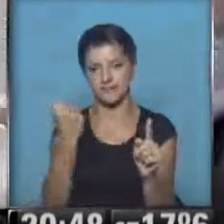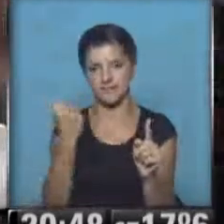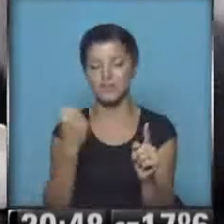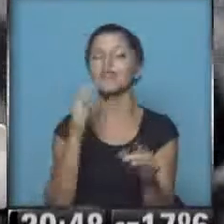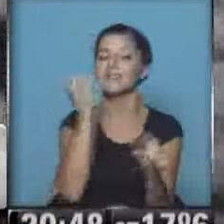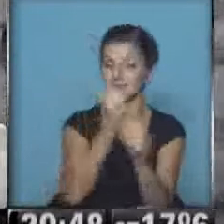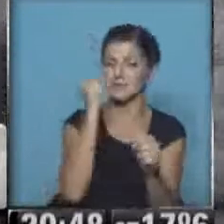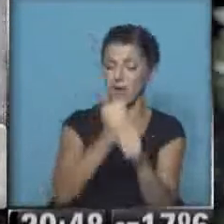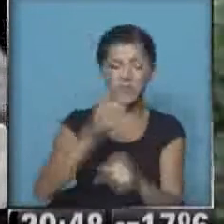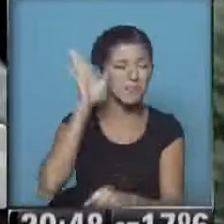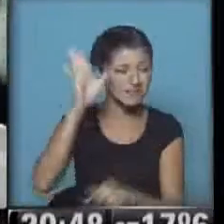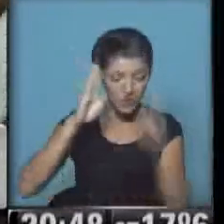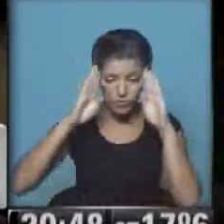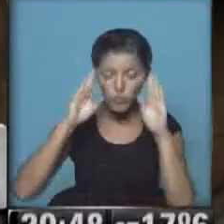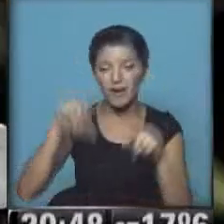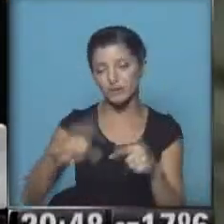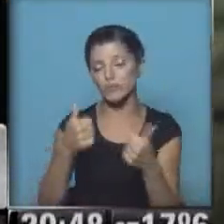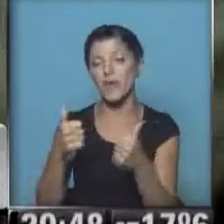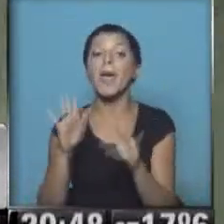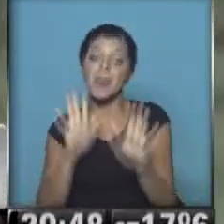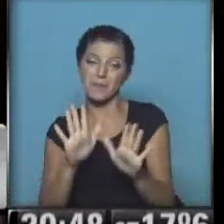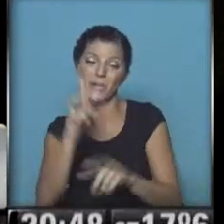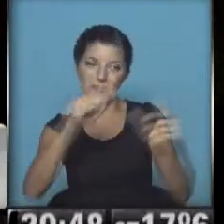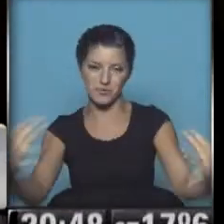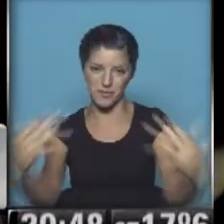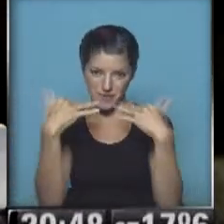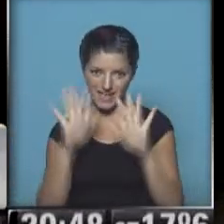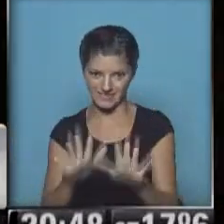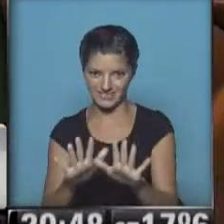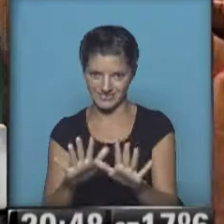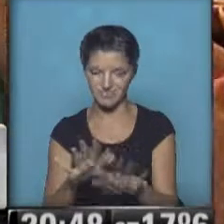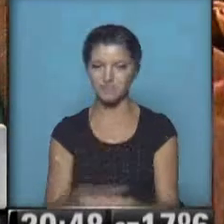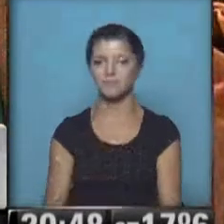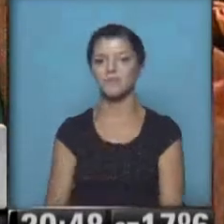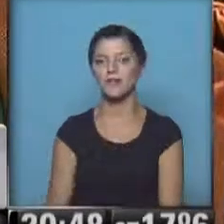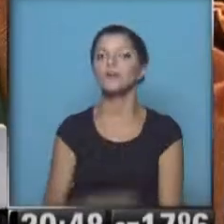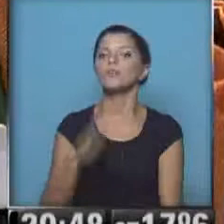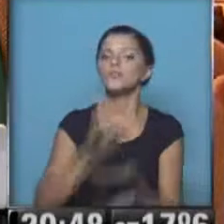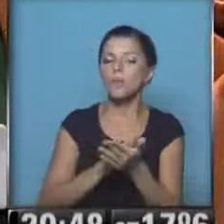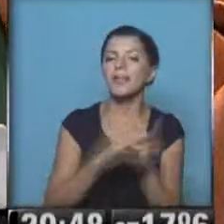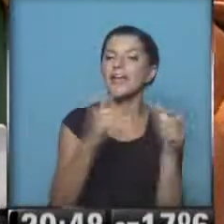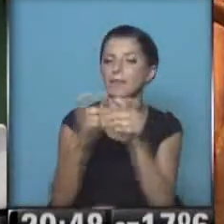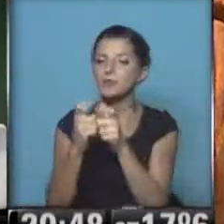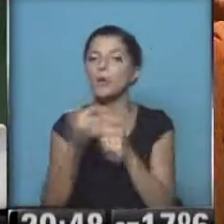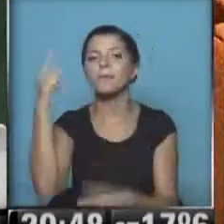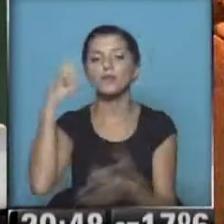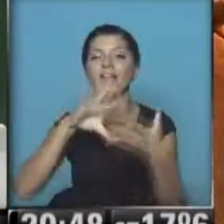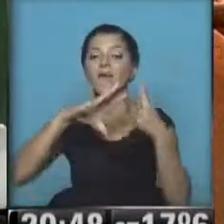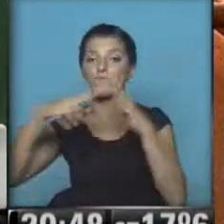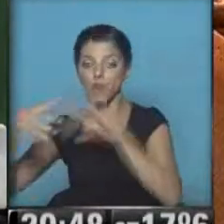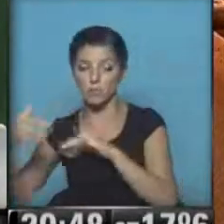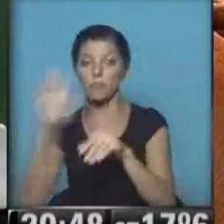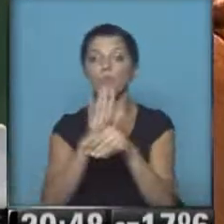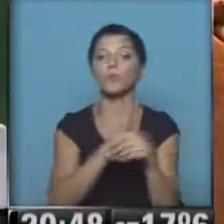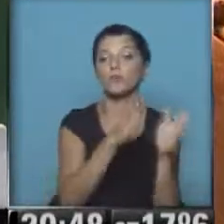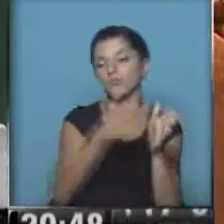trabajó mucho para que esté bueno, así que espero que se vea eso. En el sentido de capítulos, me parece que es el formato, como una especie de folletín